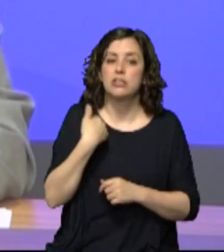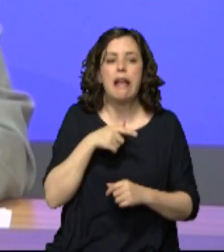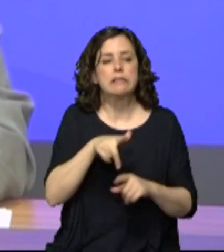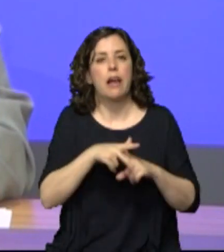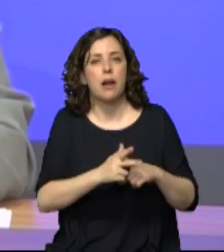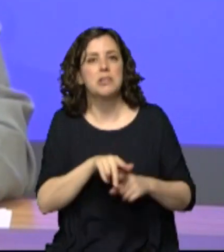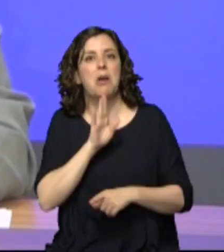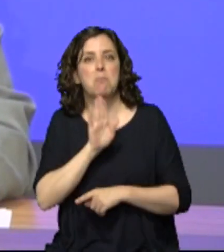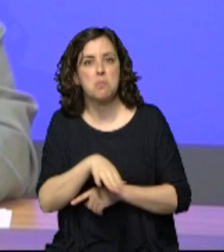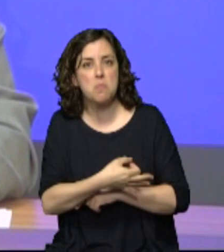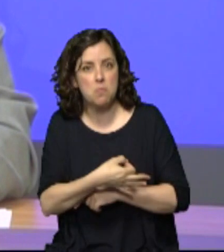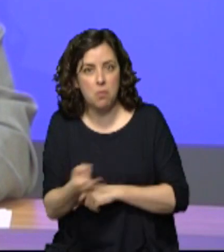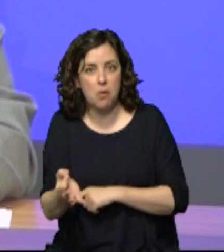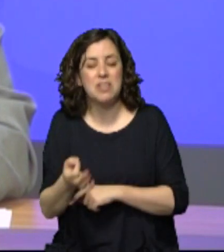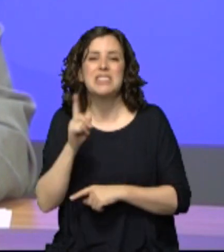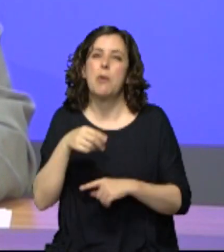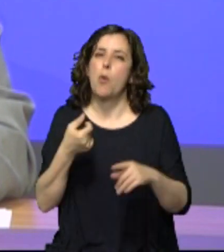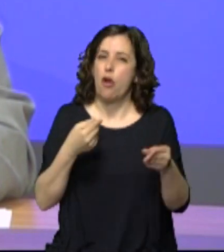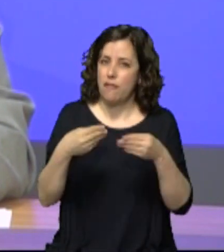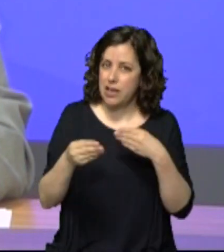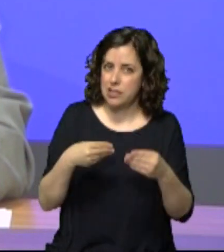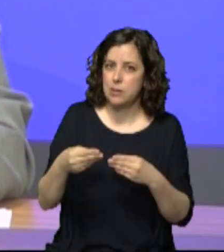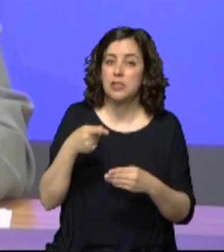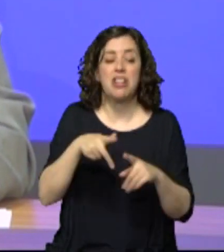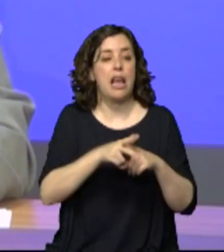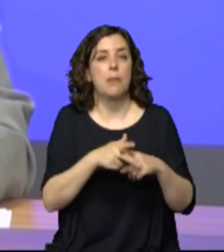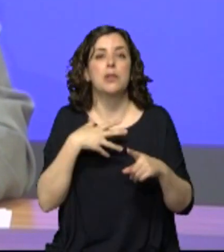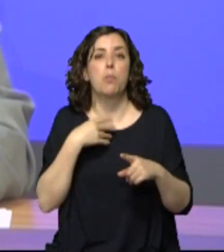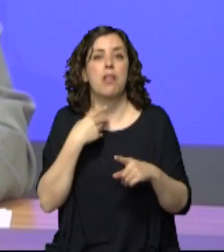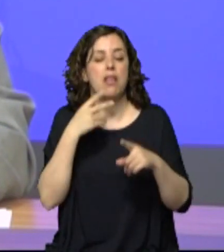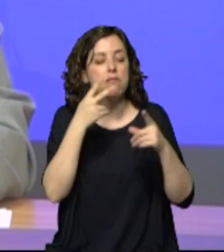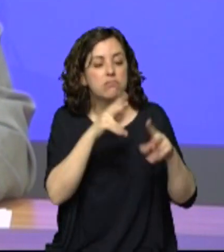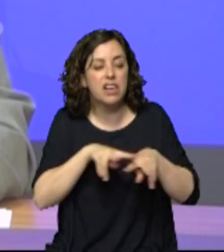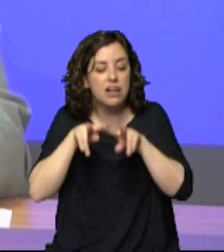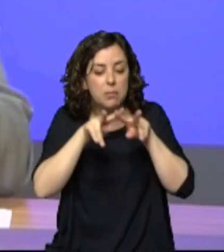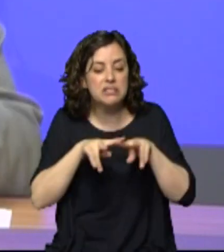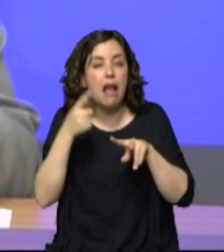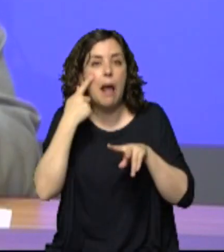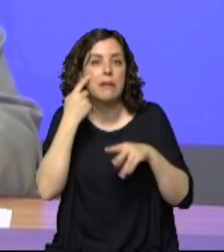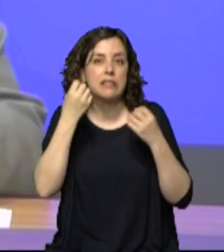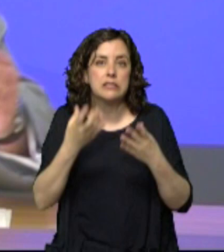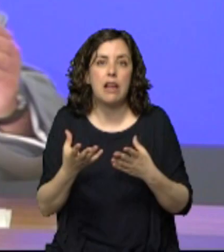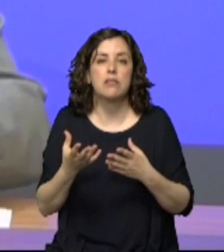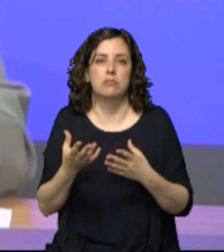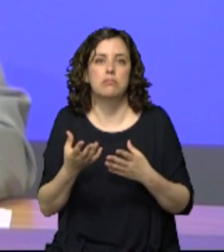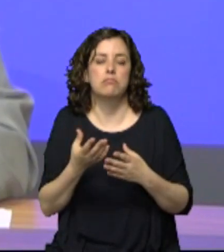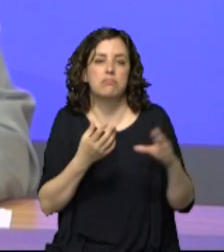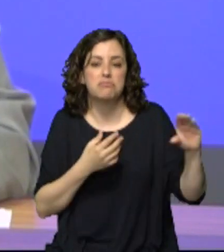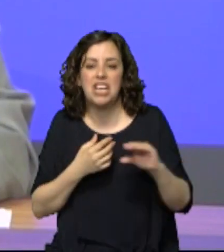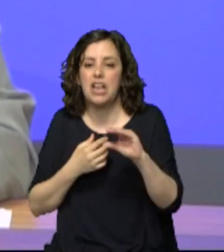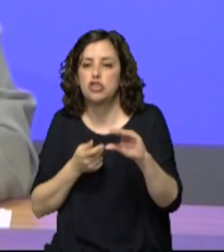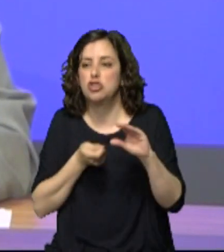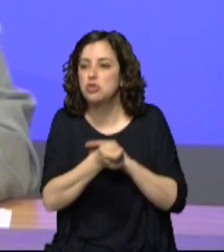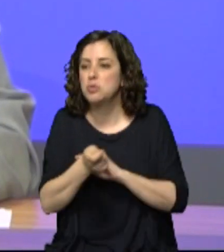una herramienta que tiene también un grado de flexibilidad y por tanto es una herramienta que se va a ver revisada, como no puede ser de otra manera, con una caída de ingresos y también con una